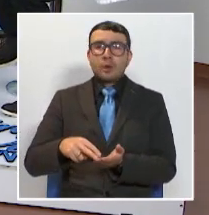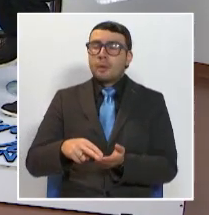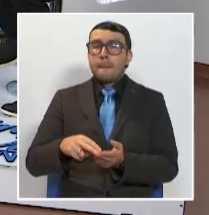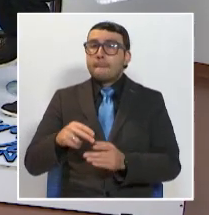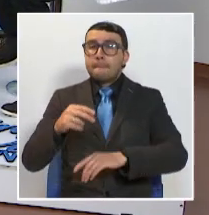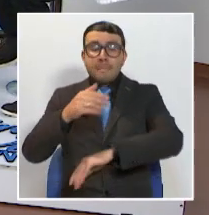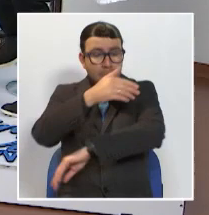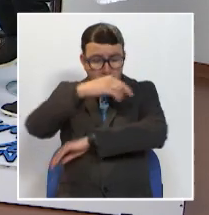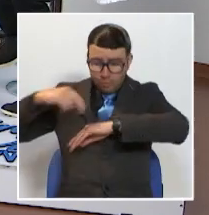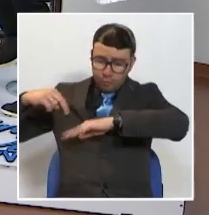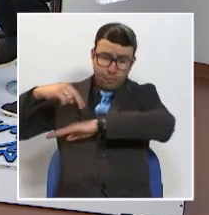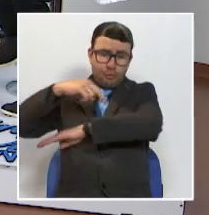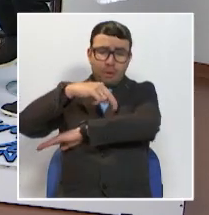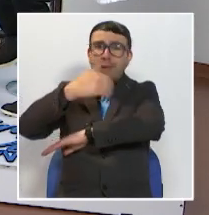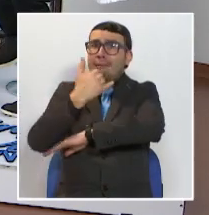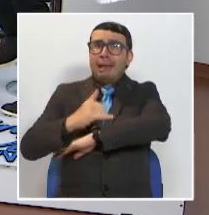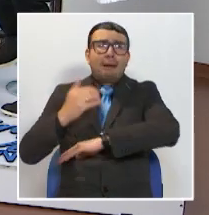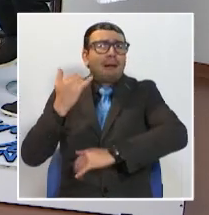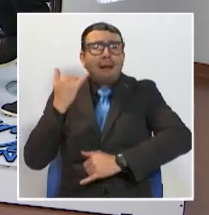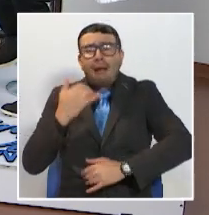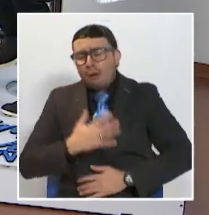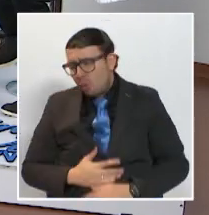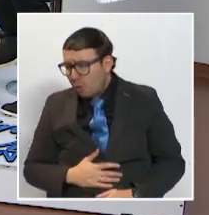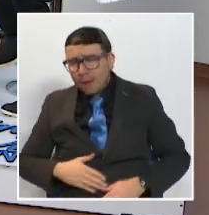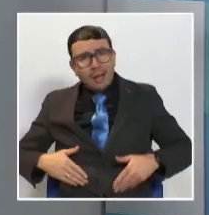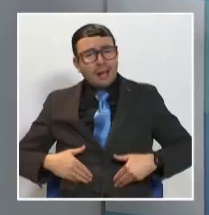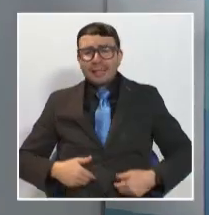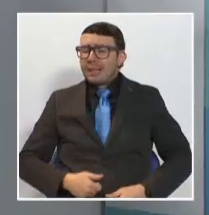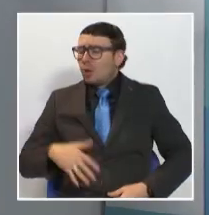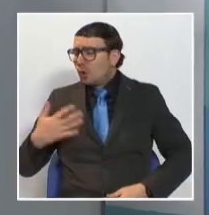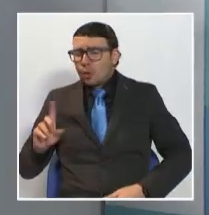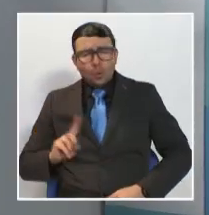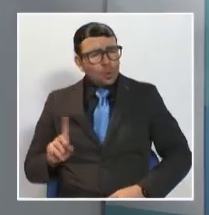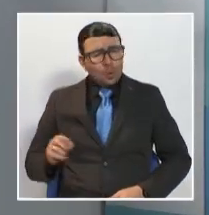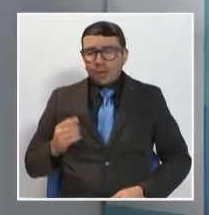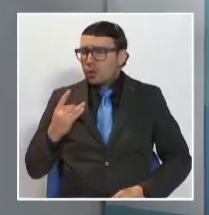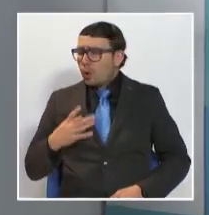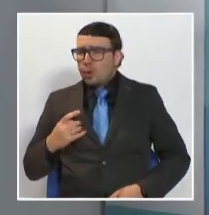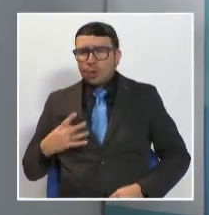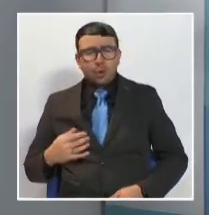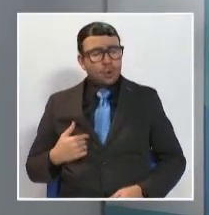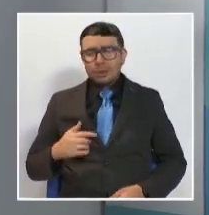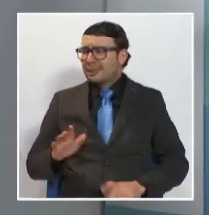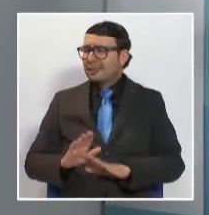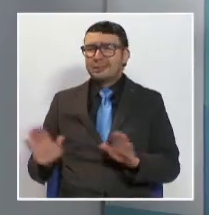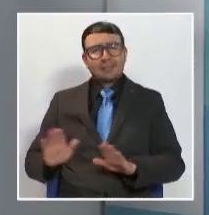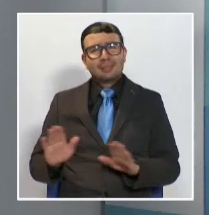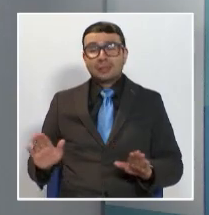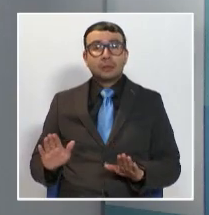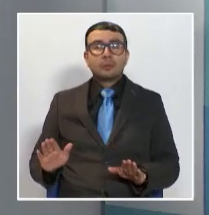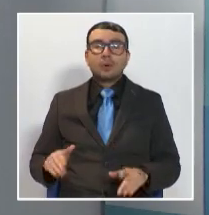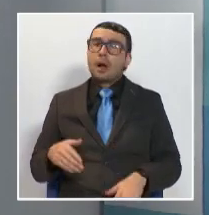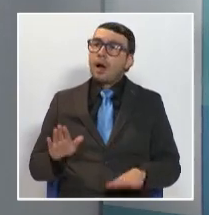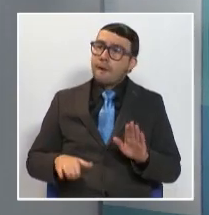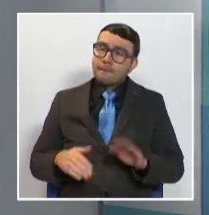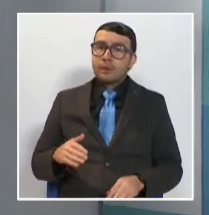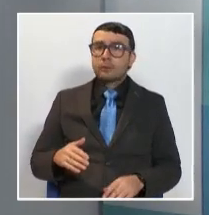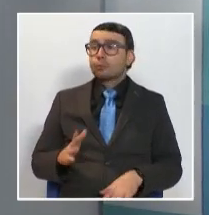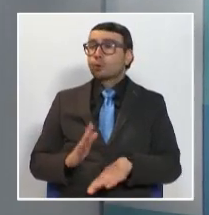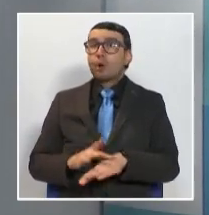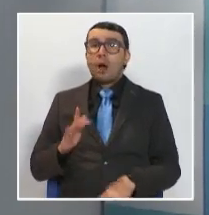cuadra. Media cuadra caminaba y ya el dolor lo dominaba, e inclusive en repetidas